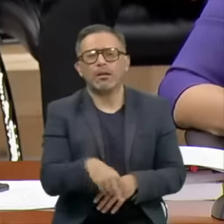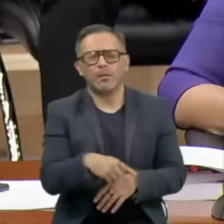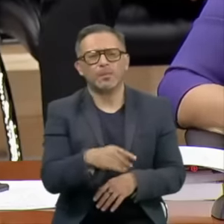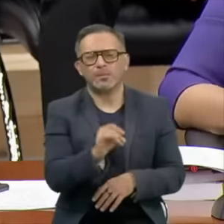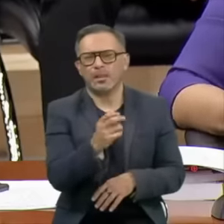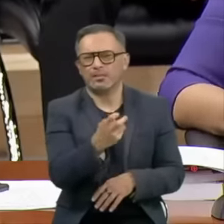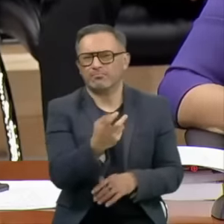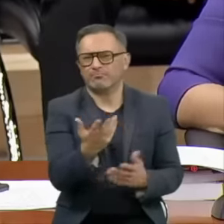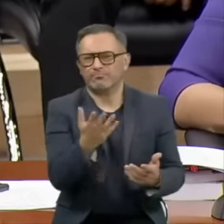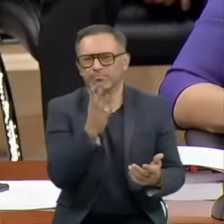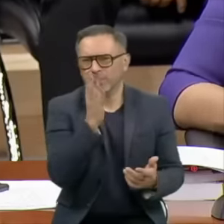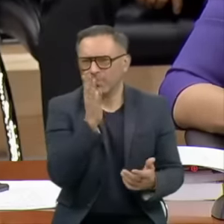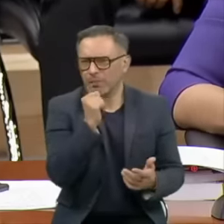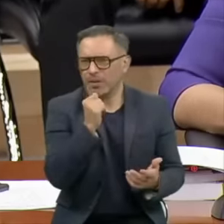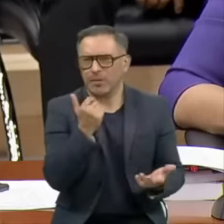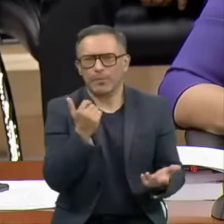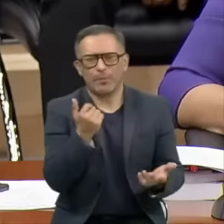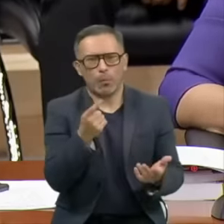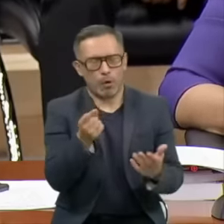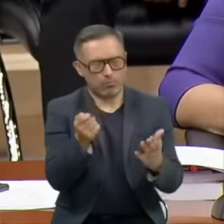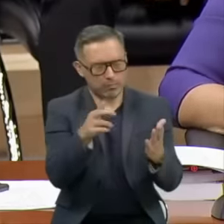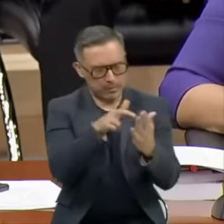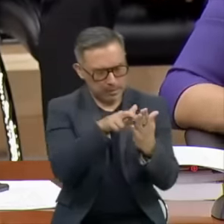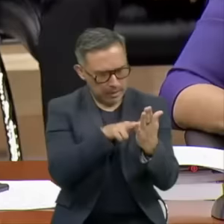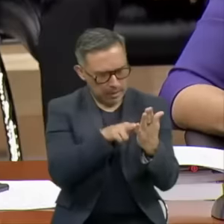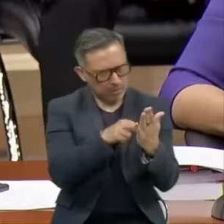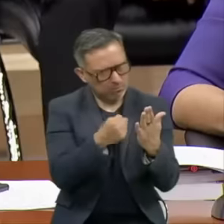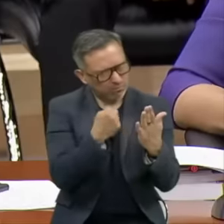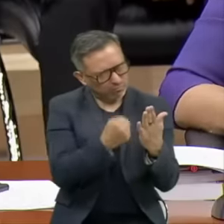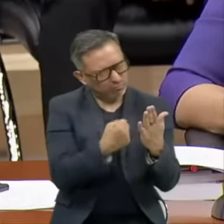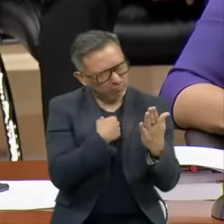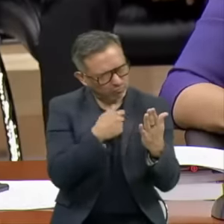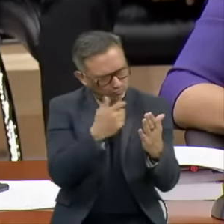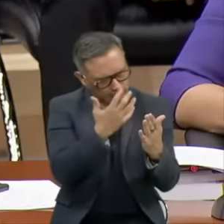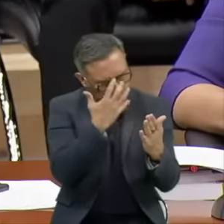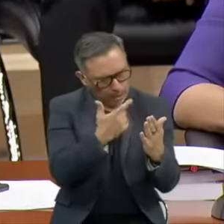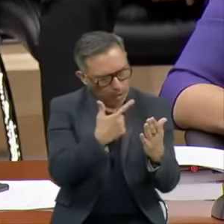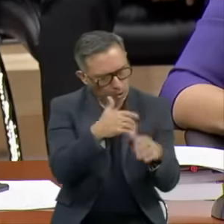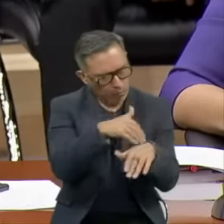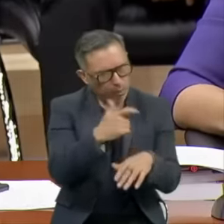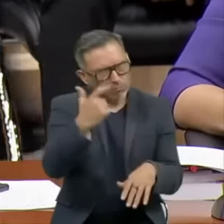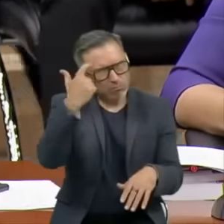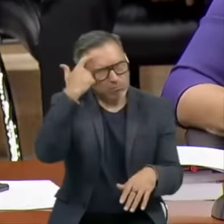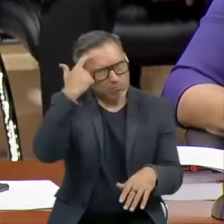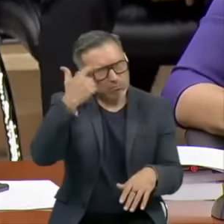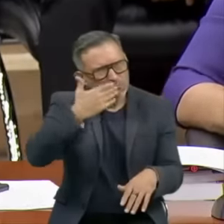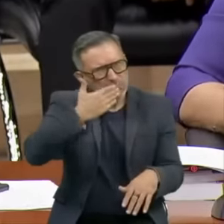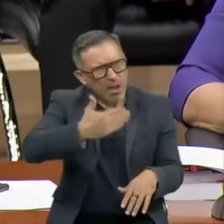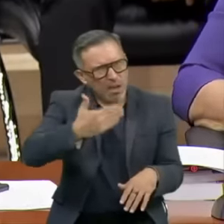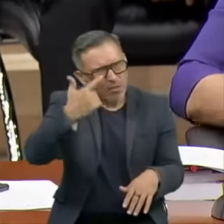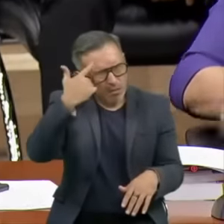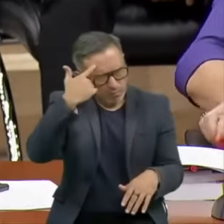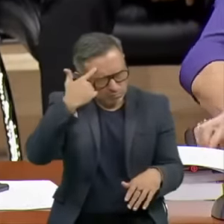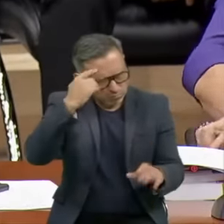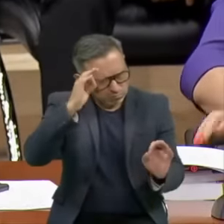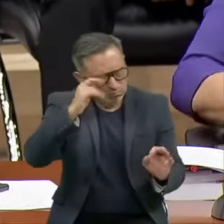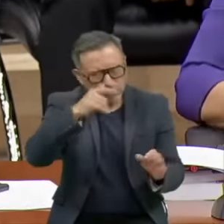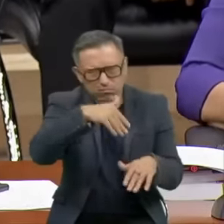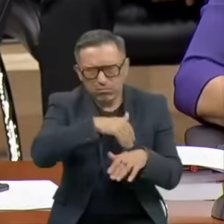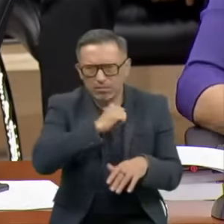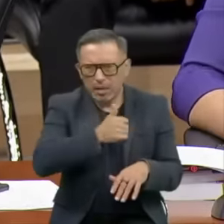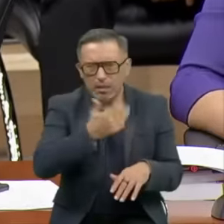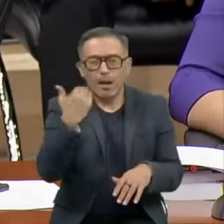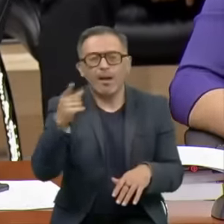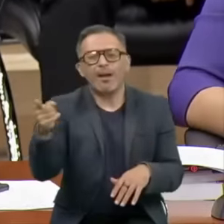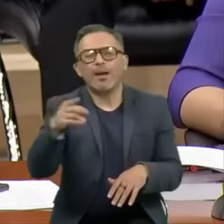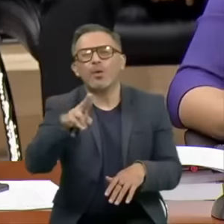inconsecuencia, de una falta de rigor, de una falta de seriedad intelectual. Porque, a ver, Uquibe Espadas